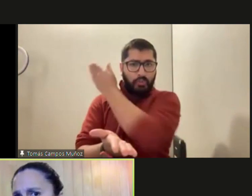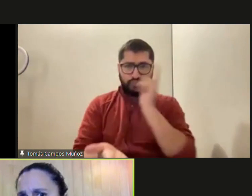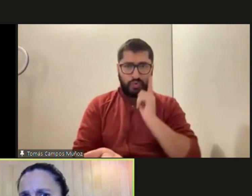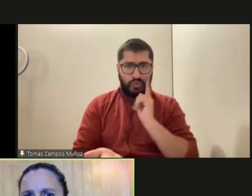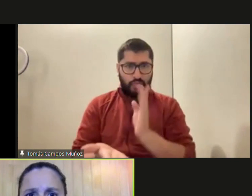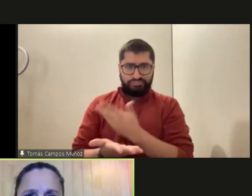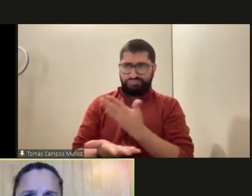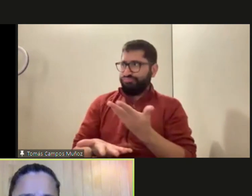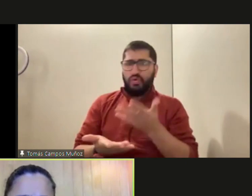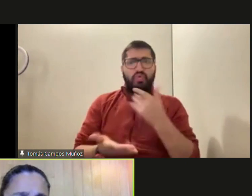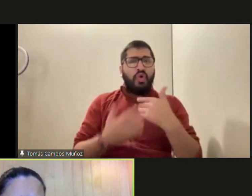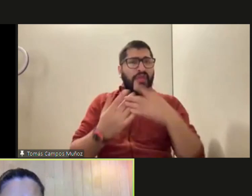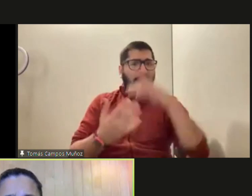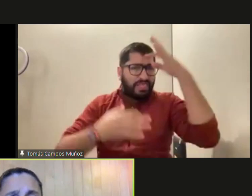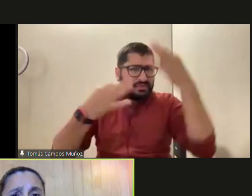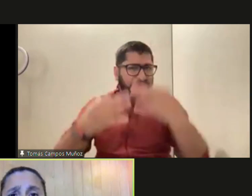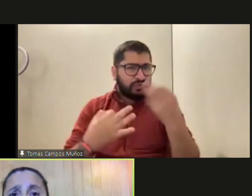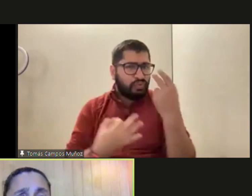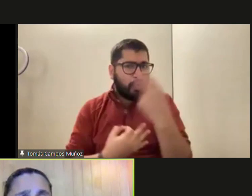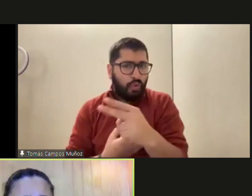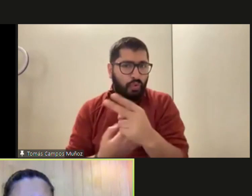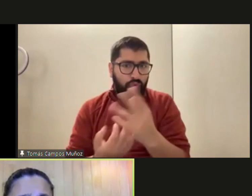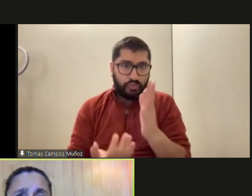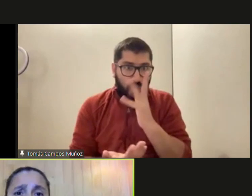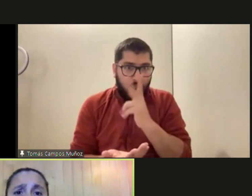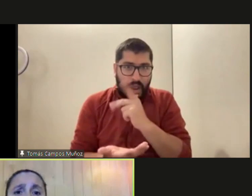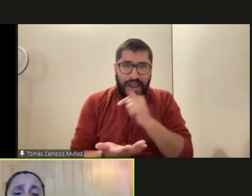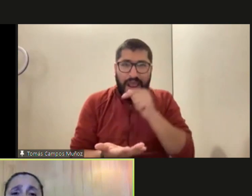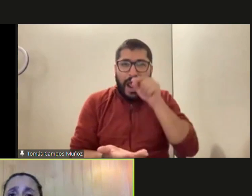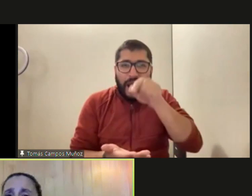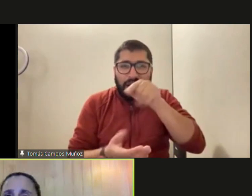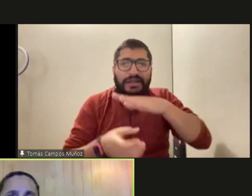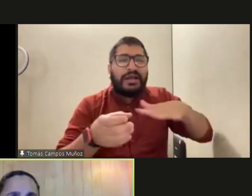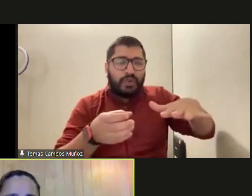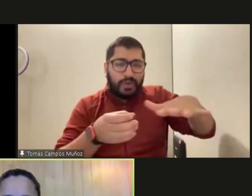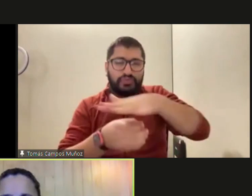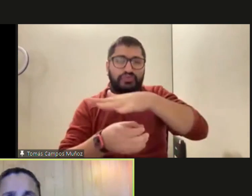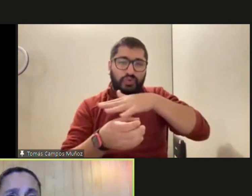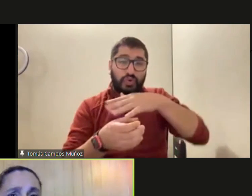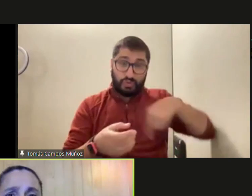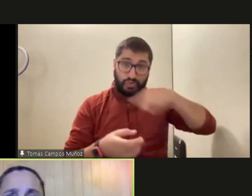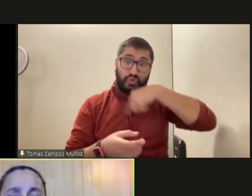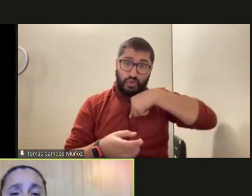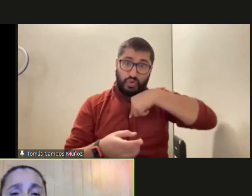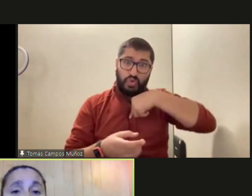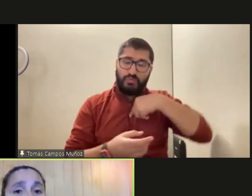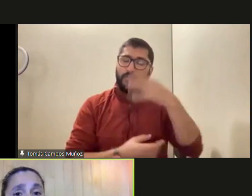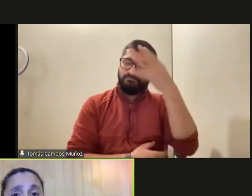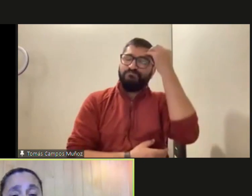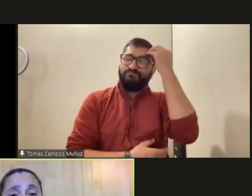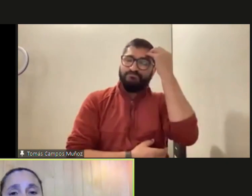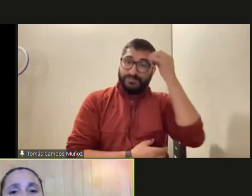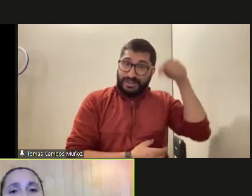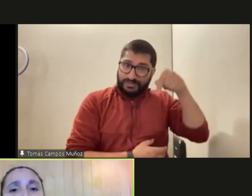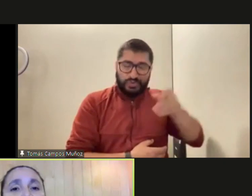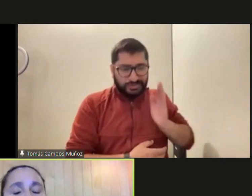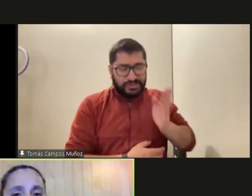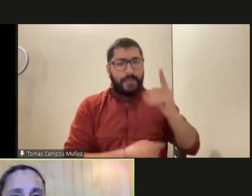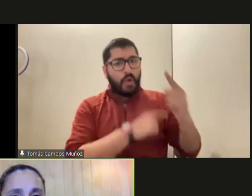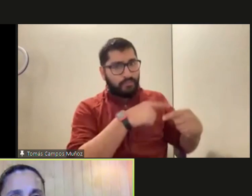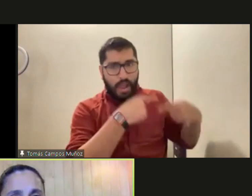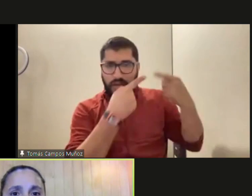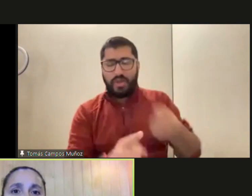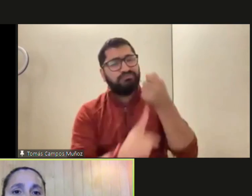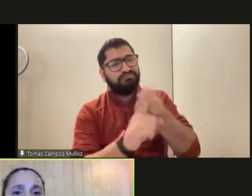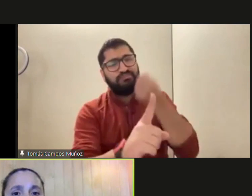tu acompañante. No, no, eso es aparte. Ellos tienen su privacidad, su vida. Nosotros necesitamos acceder